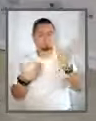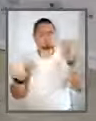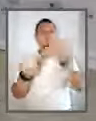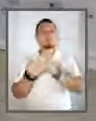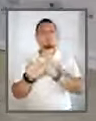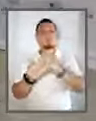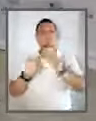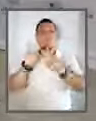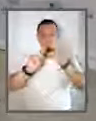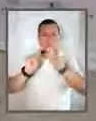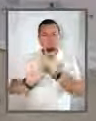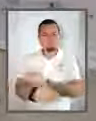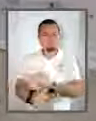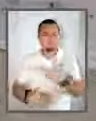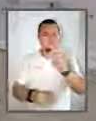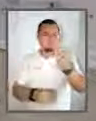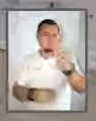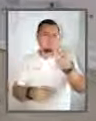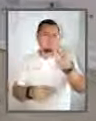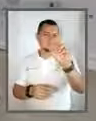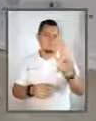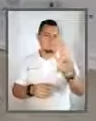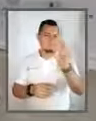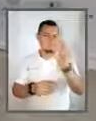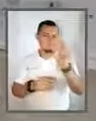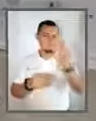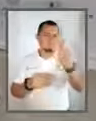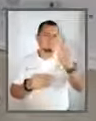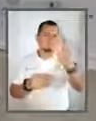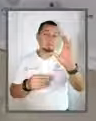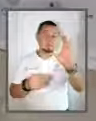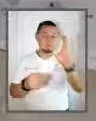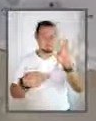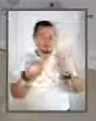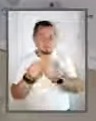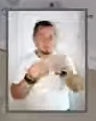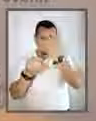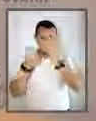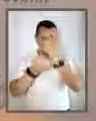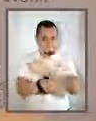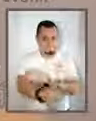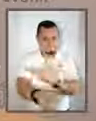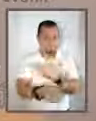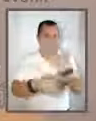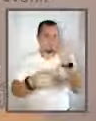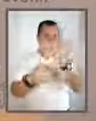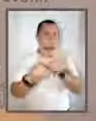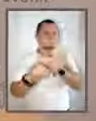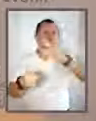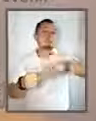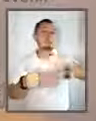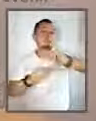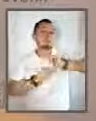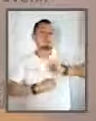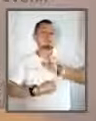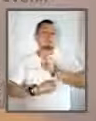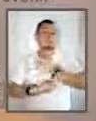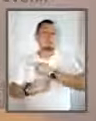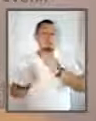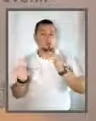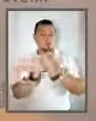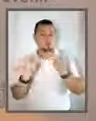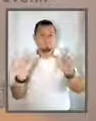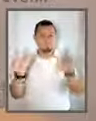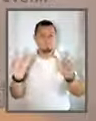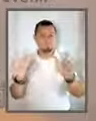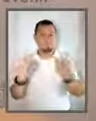las pruebas de PCR que todos ustedes saben para la detección de COVID-19 en el Laboratorio Estatal de Salud Pública, que cuenta con el